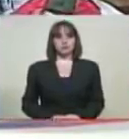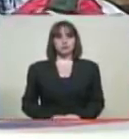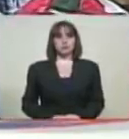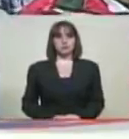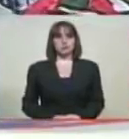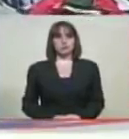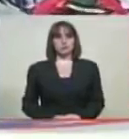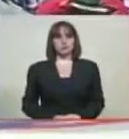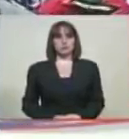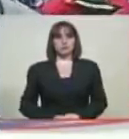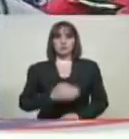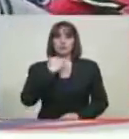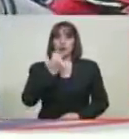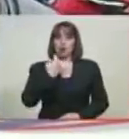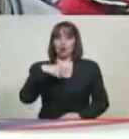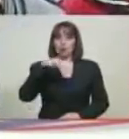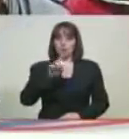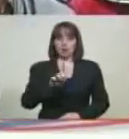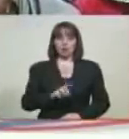algo único